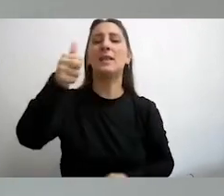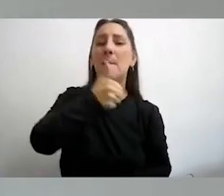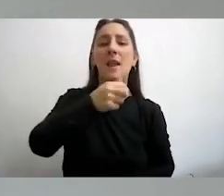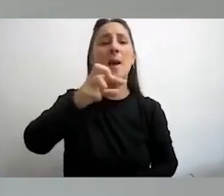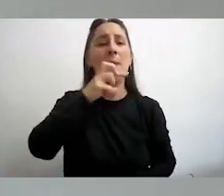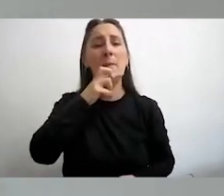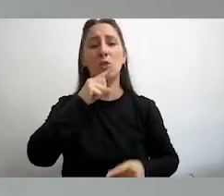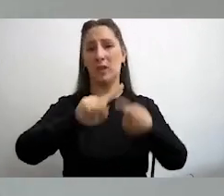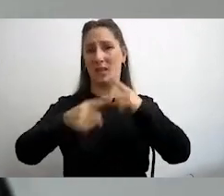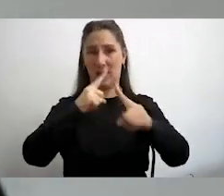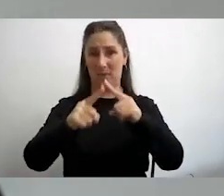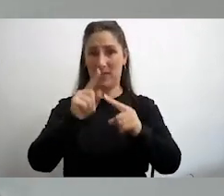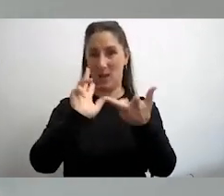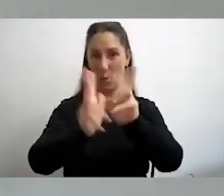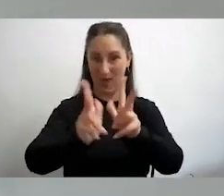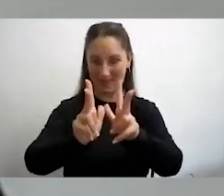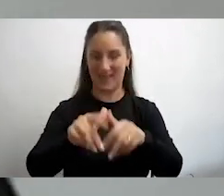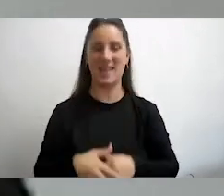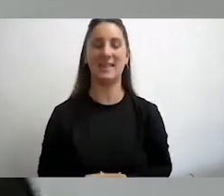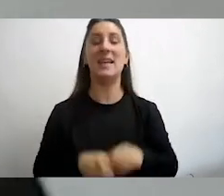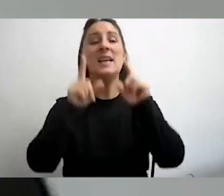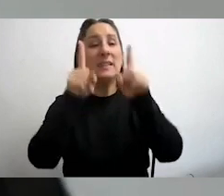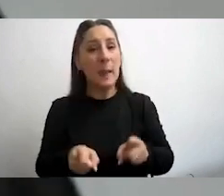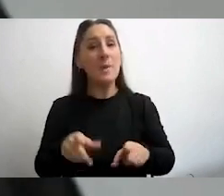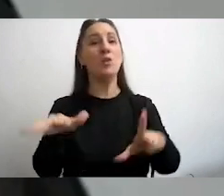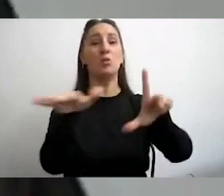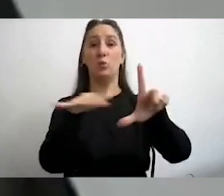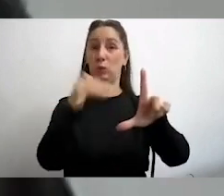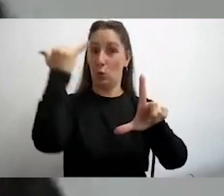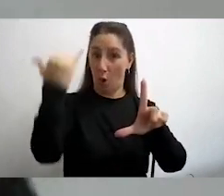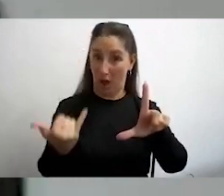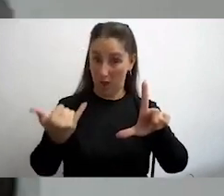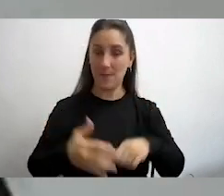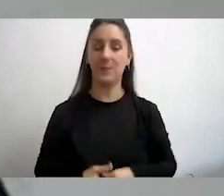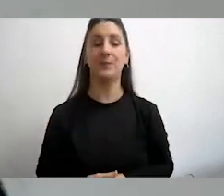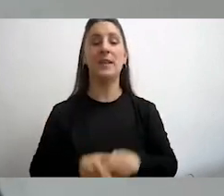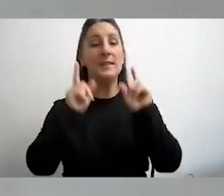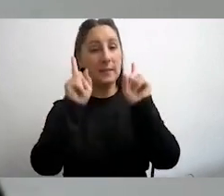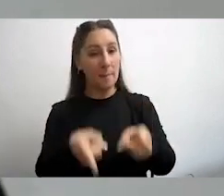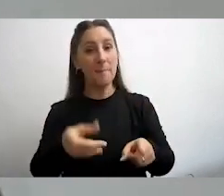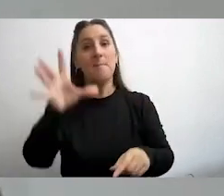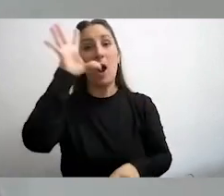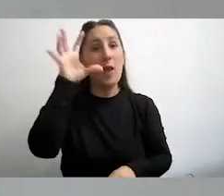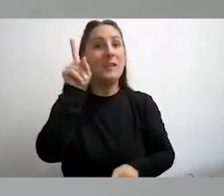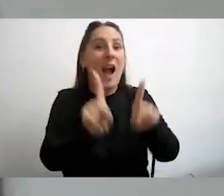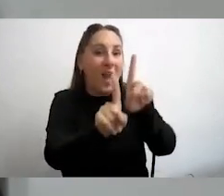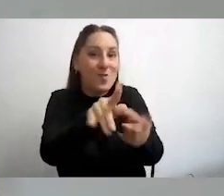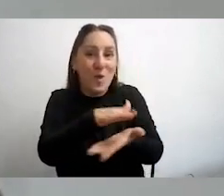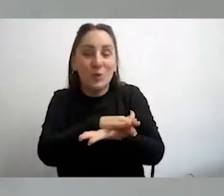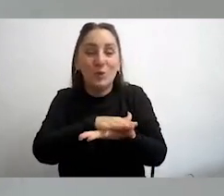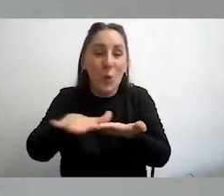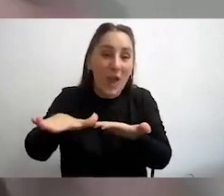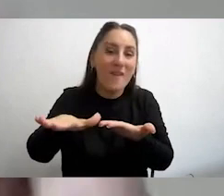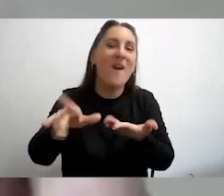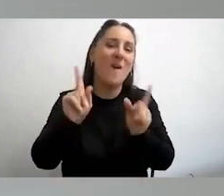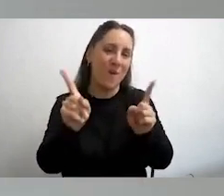los intérpretes de lengua de señas, y también con subtítulos. Recuerden, algunos que son nuevos, ya lo habrán igual